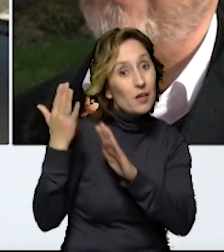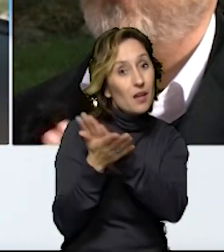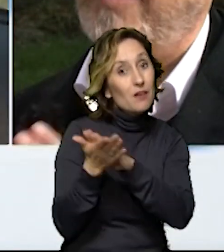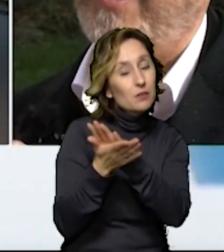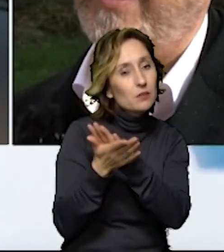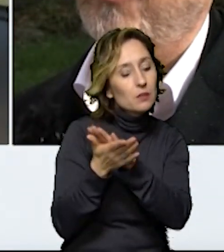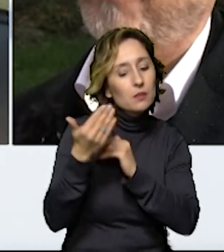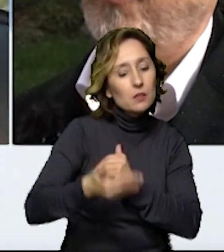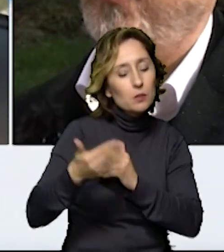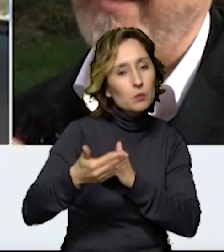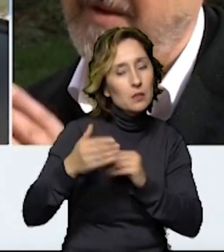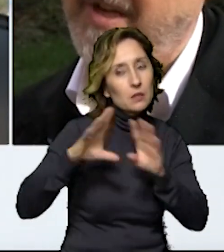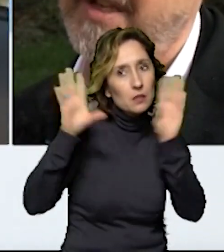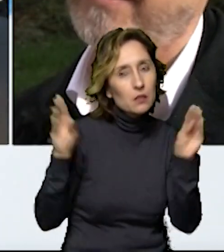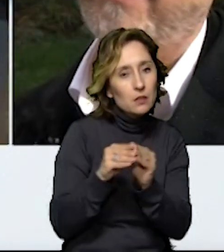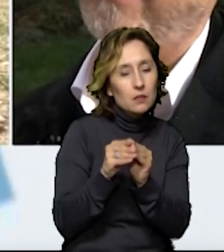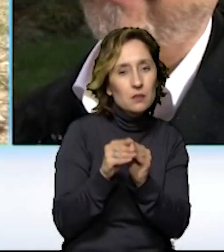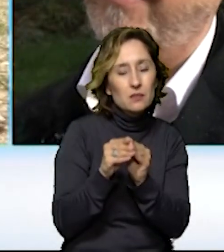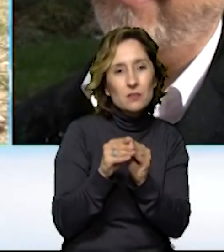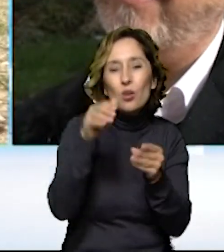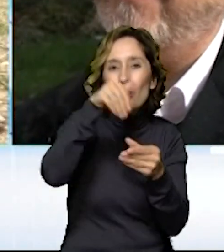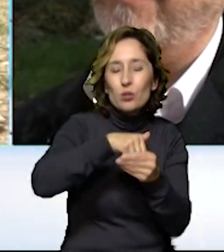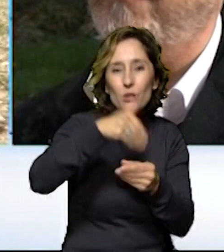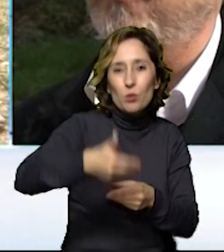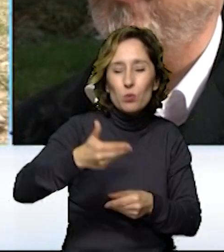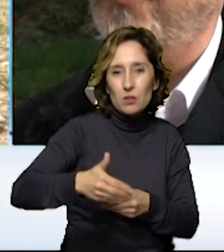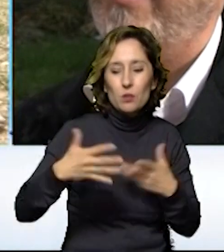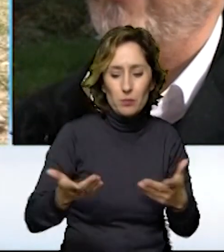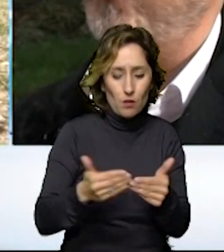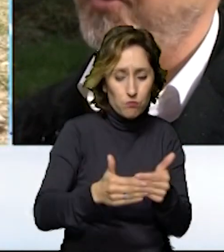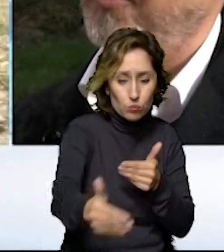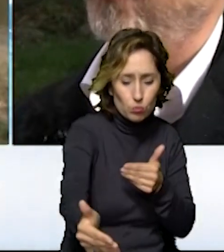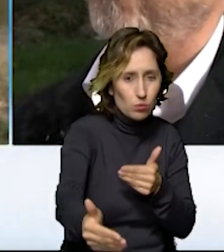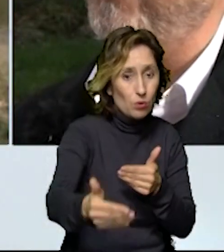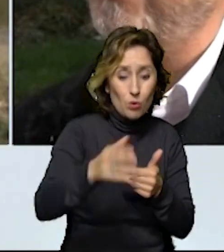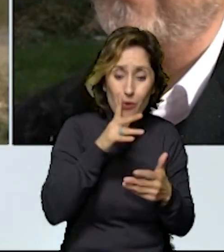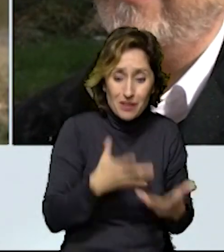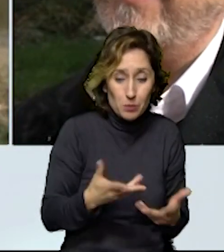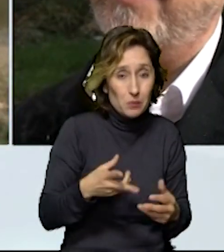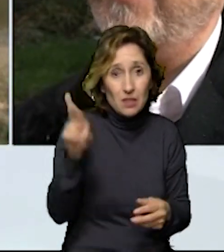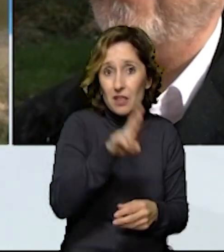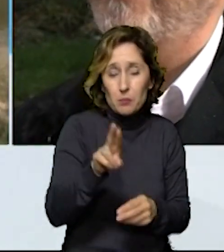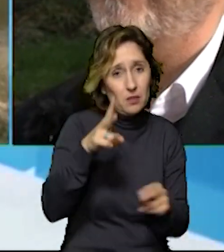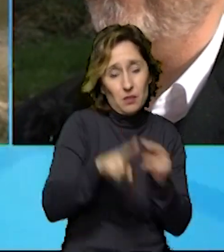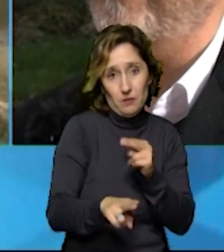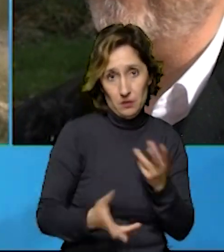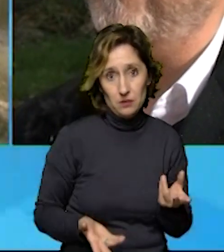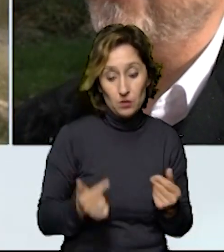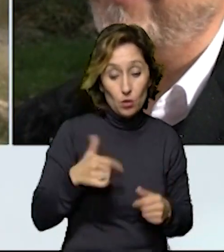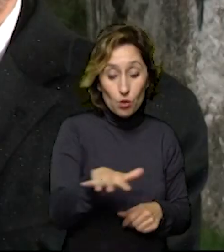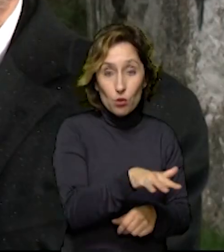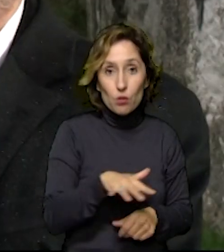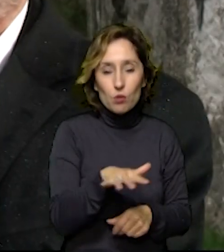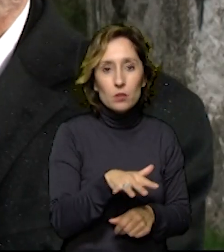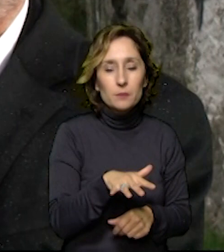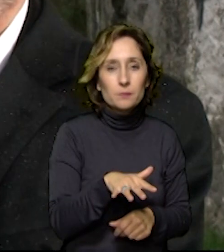sacar la lectura para que no se produzca ni en el presente ni en el futuro. Un sitio como este tiene que ser,